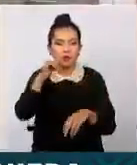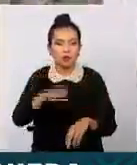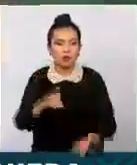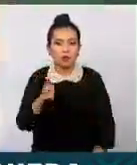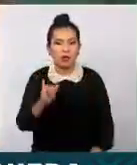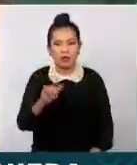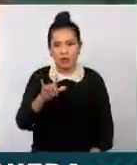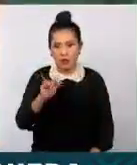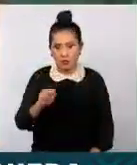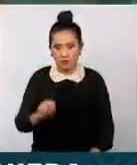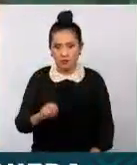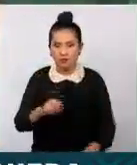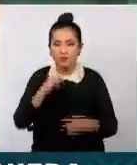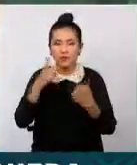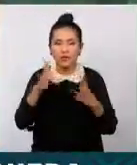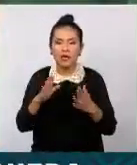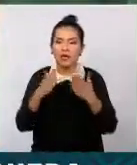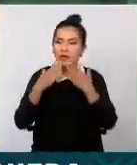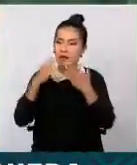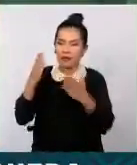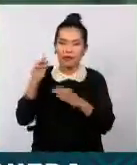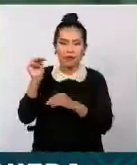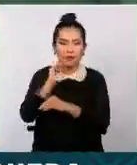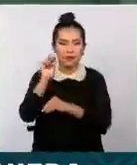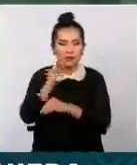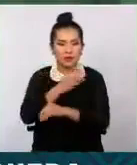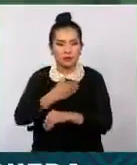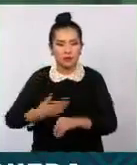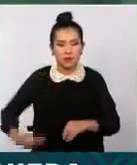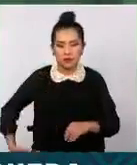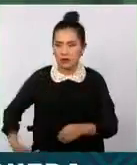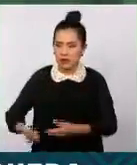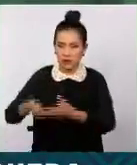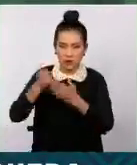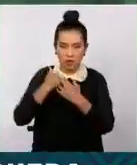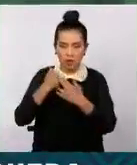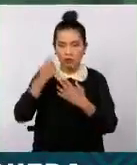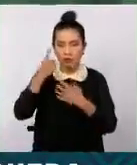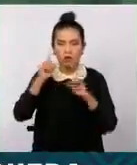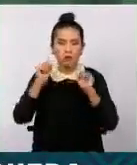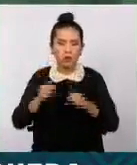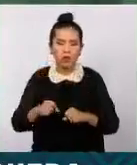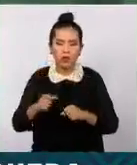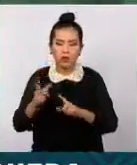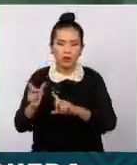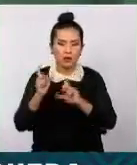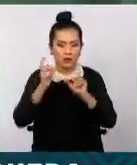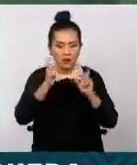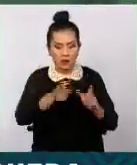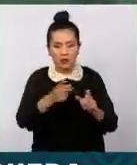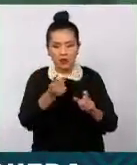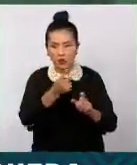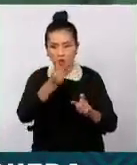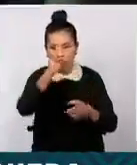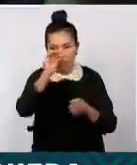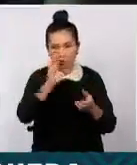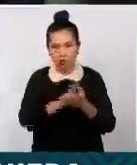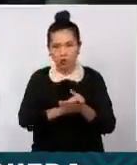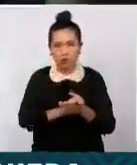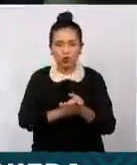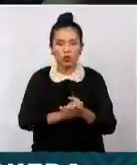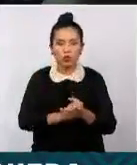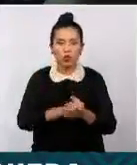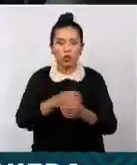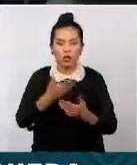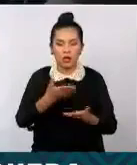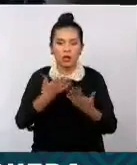primero la colaboración del Ministerio de la Presidencia, quien pues ha podido entregar algunos artículos a